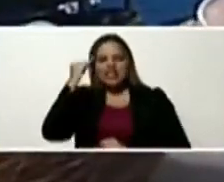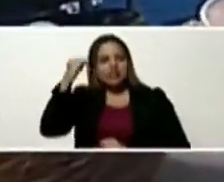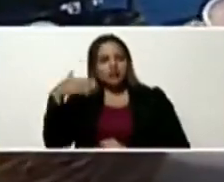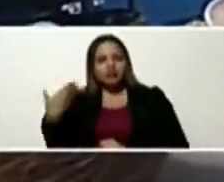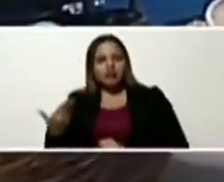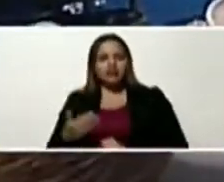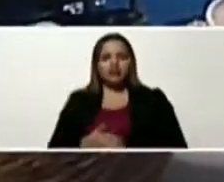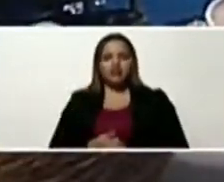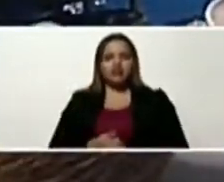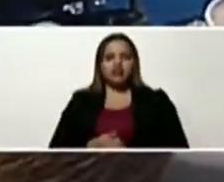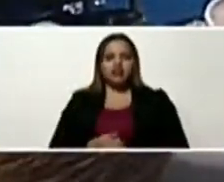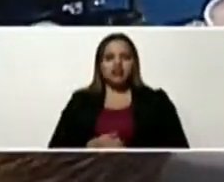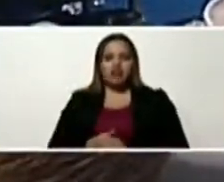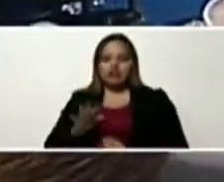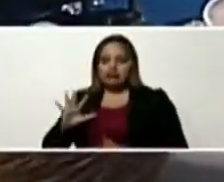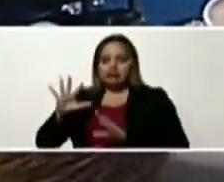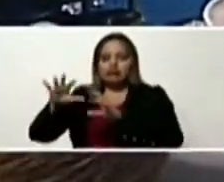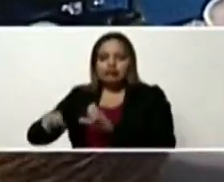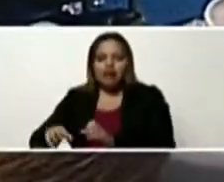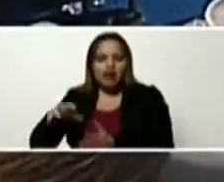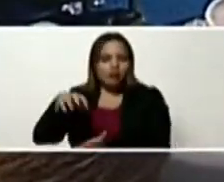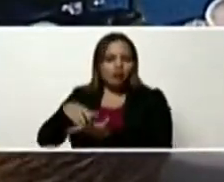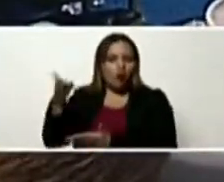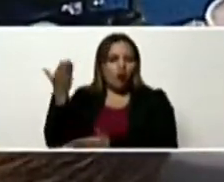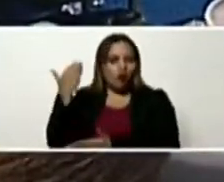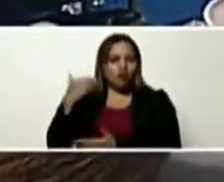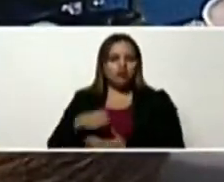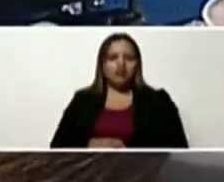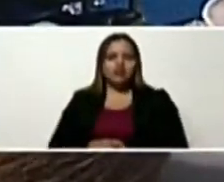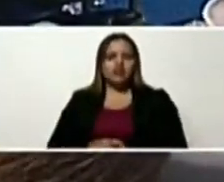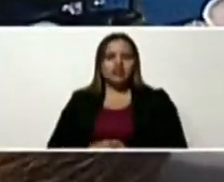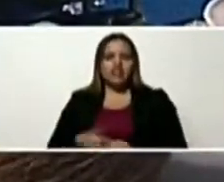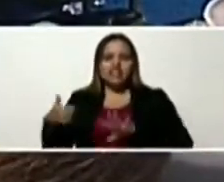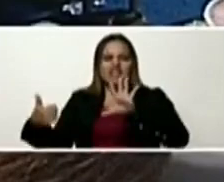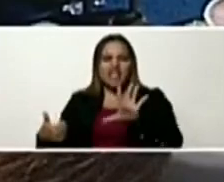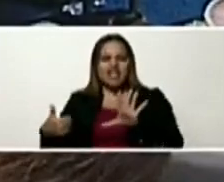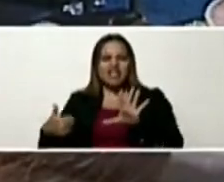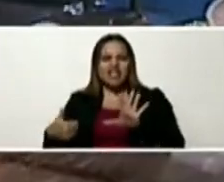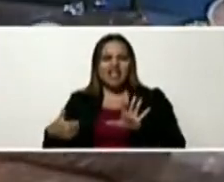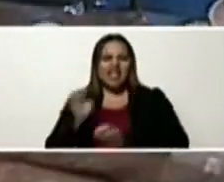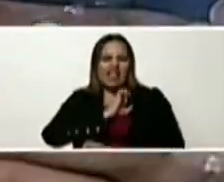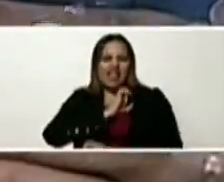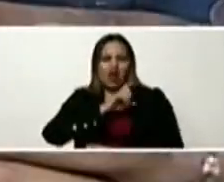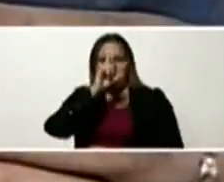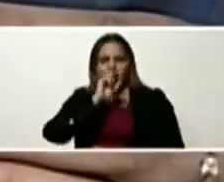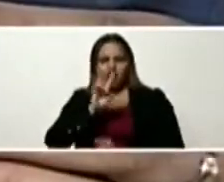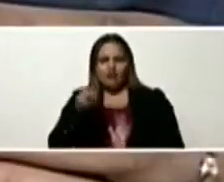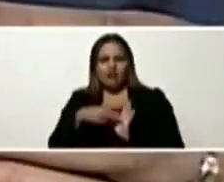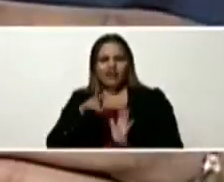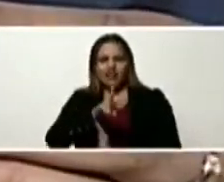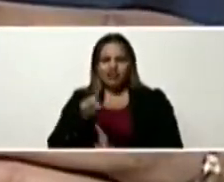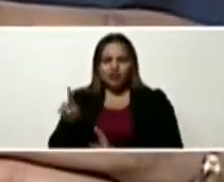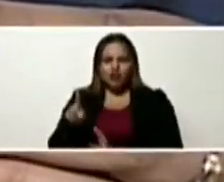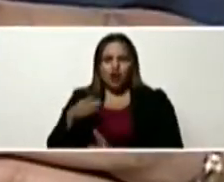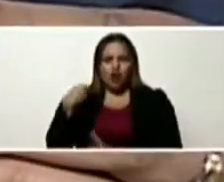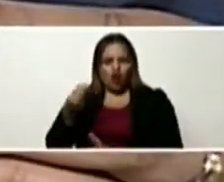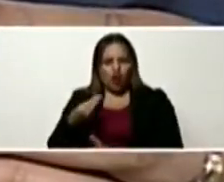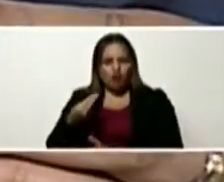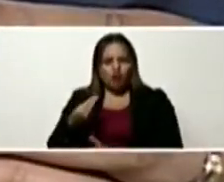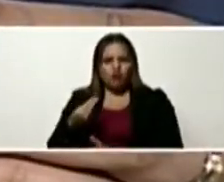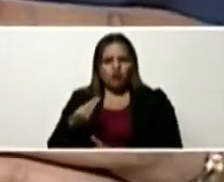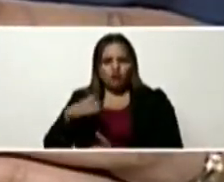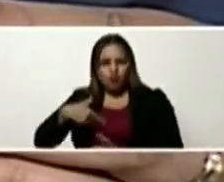a partir del asalto al Capitolio, que tuvo lugar el 6 de enero del 2021, cómo se pudo